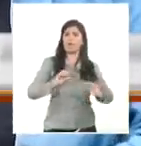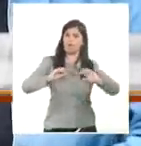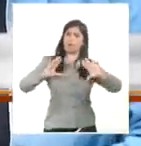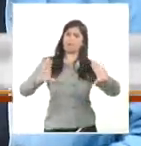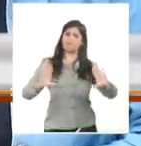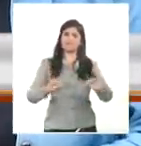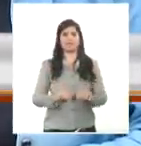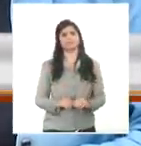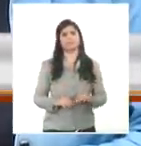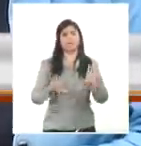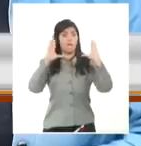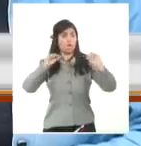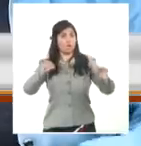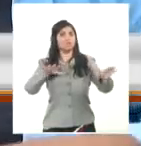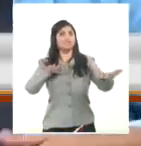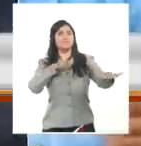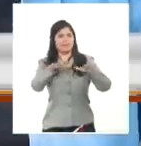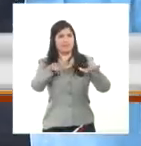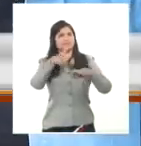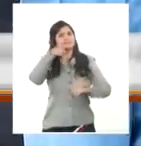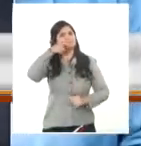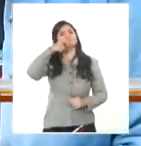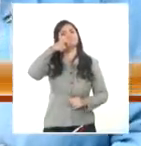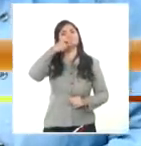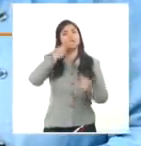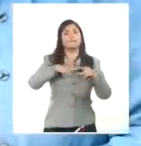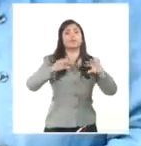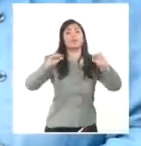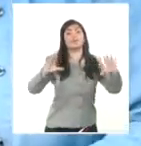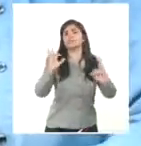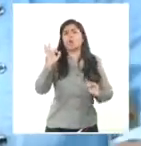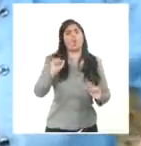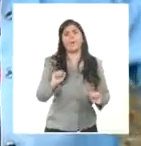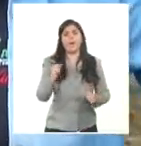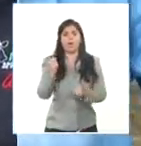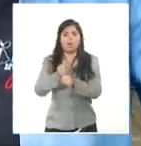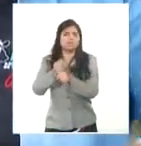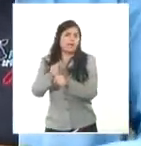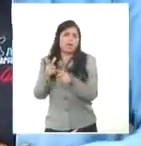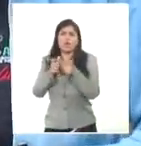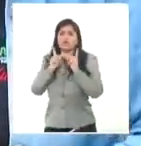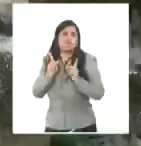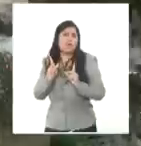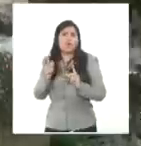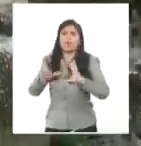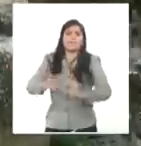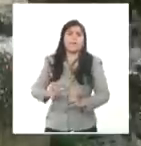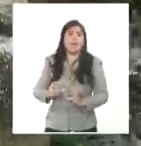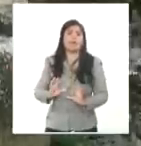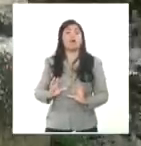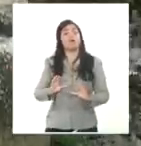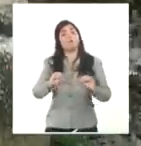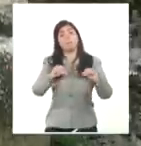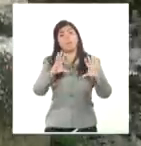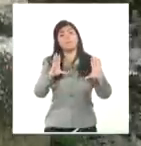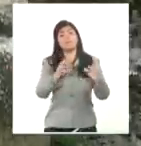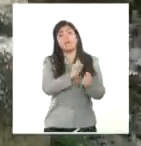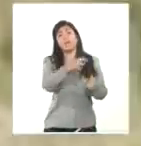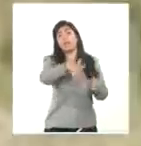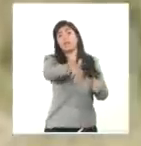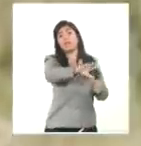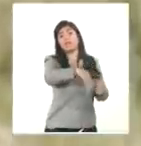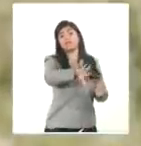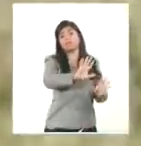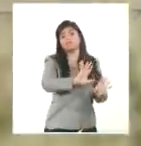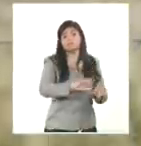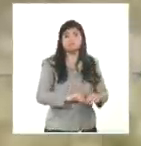nos preparamos todo. Ahora el día no nos preparamos, porque si estamos en una reunión, porque si estamos en otro tema, y esa hoy se queda más suelta. Mientras la vaca esté en el cuartón,